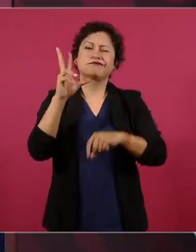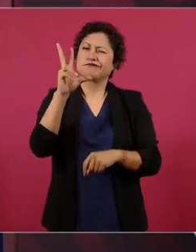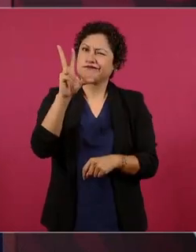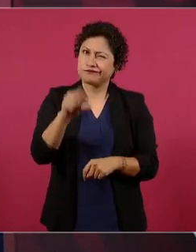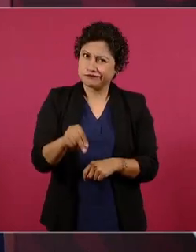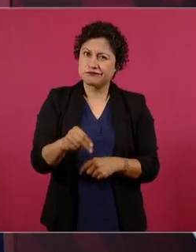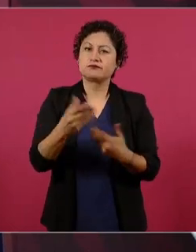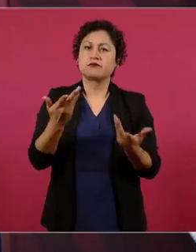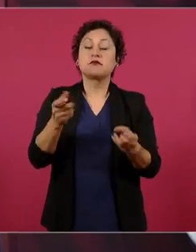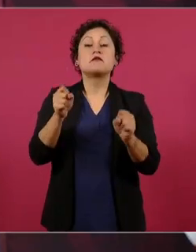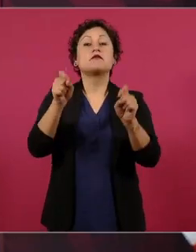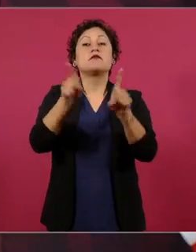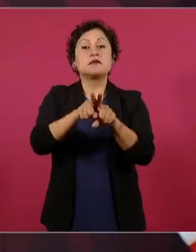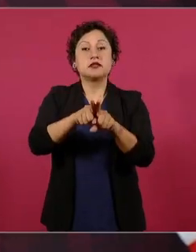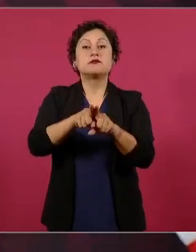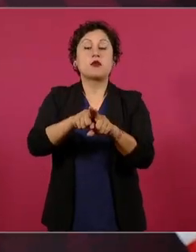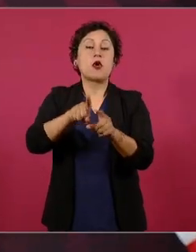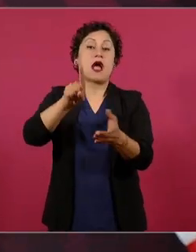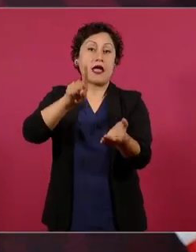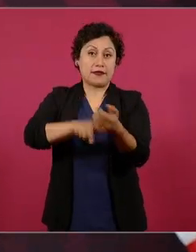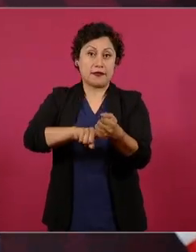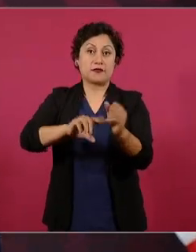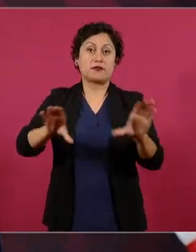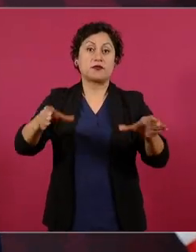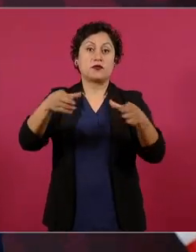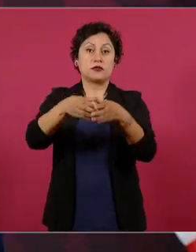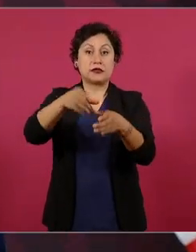del sindicato,